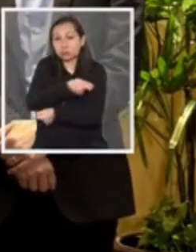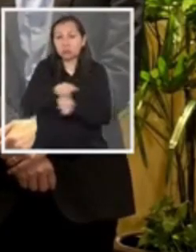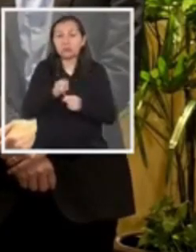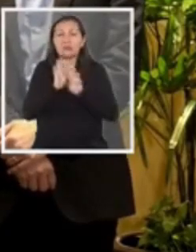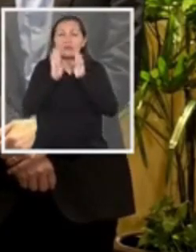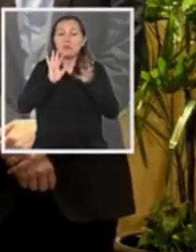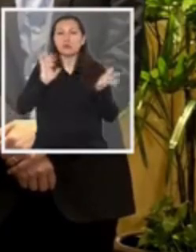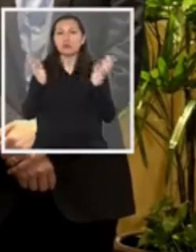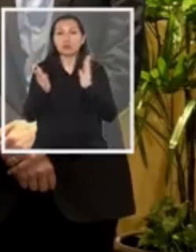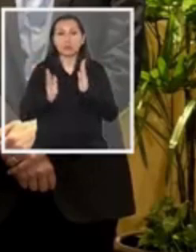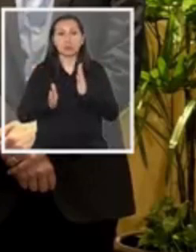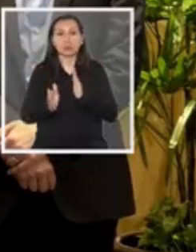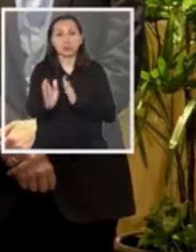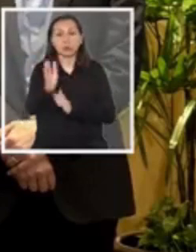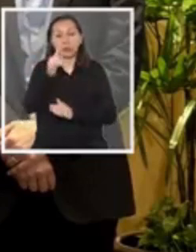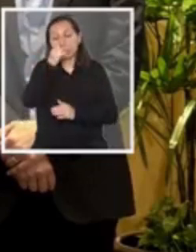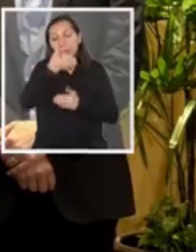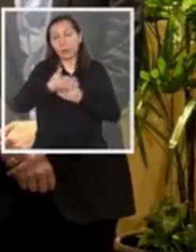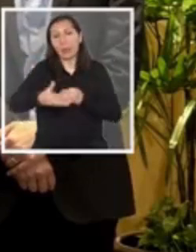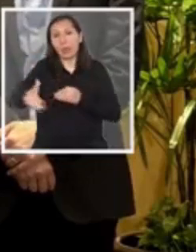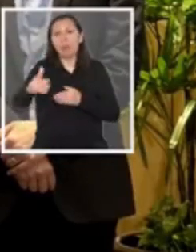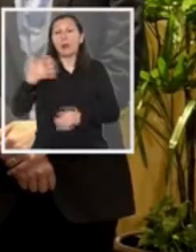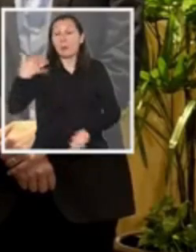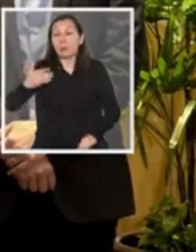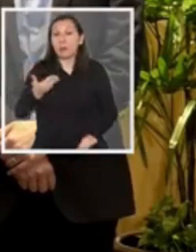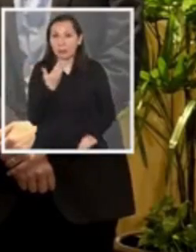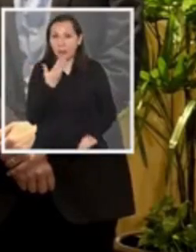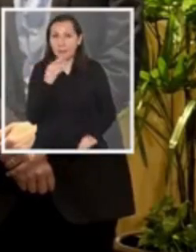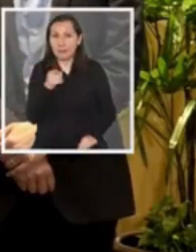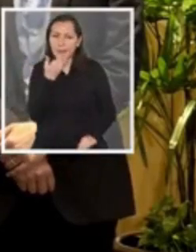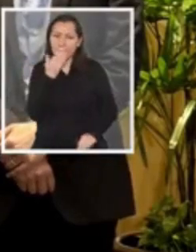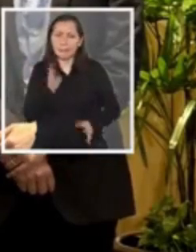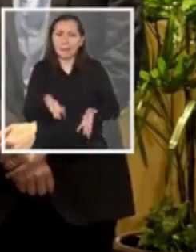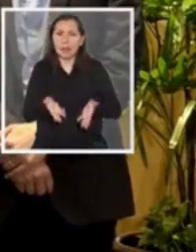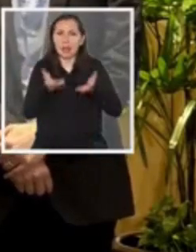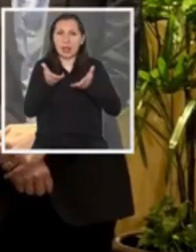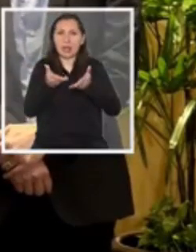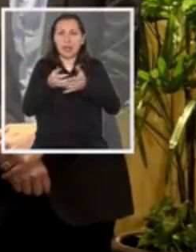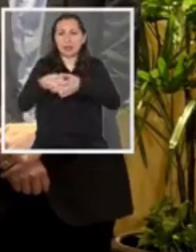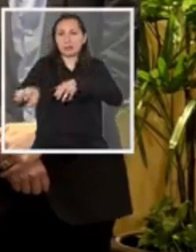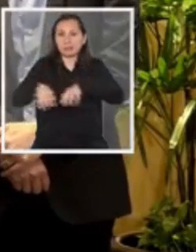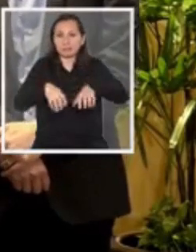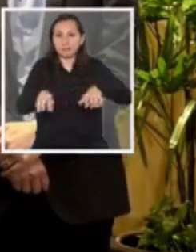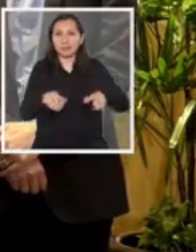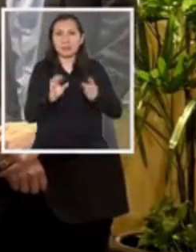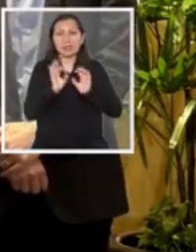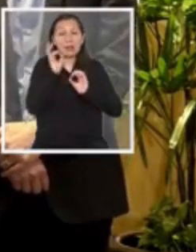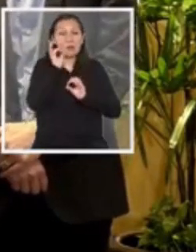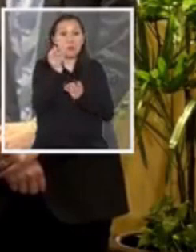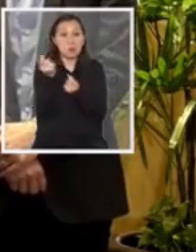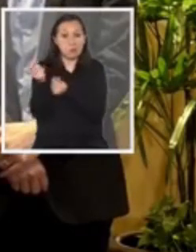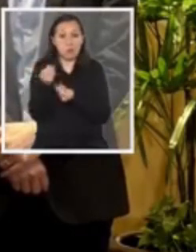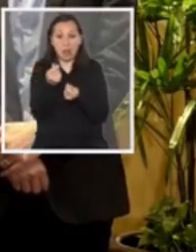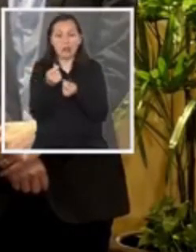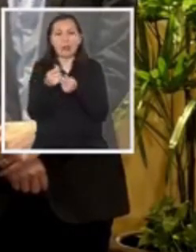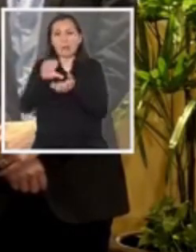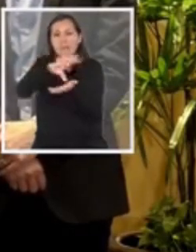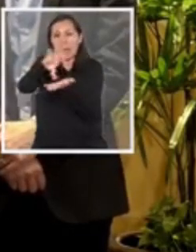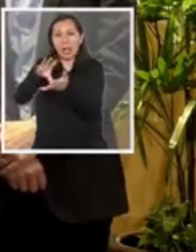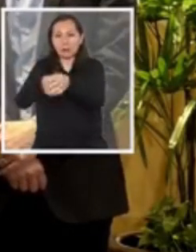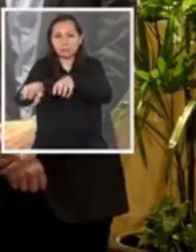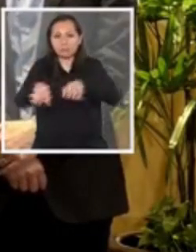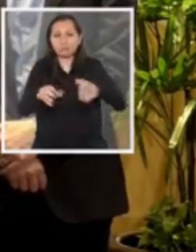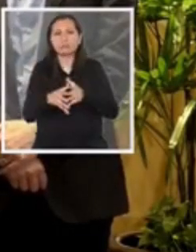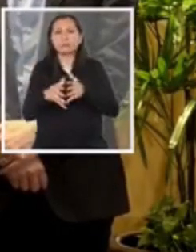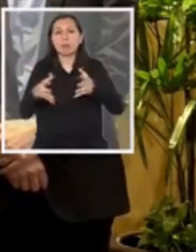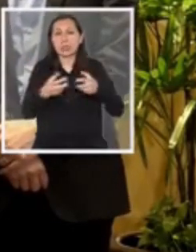sustentables, sostenibles en el tiempo y también la importancia de mejorar la distribución de la riqueza en nuestros países para generar